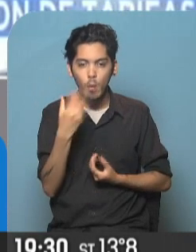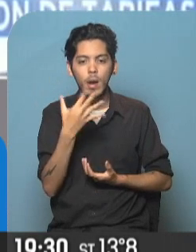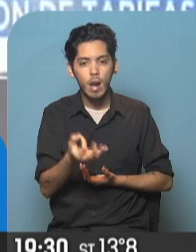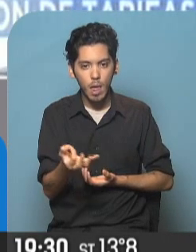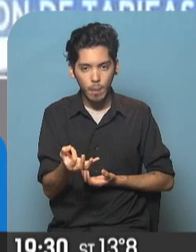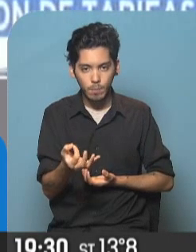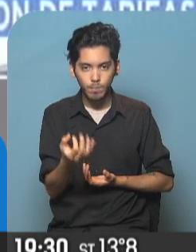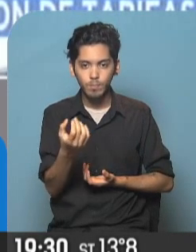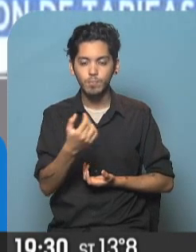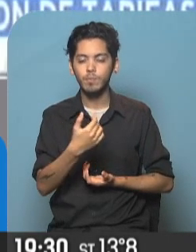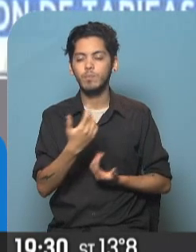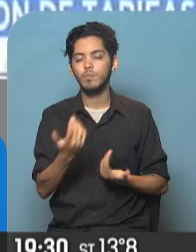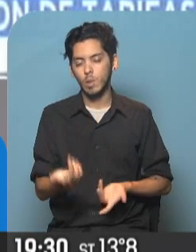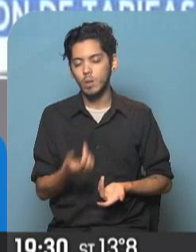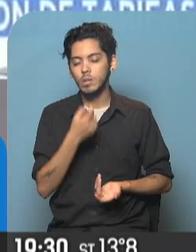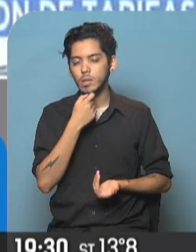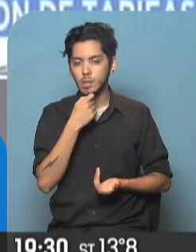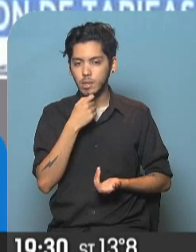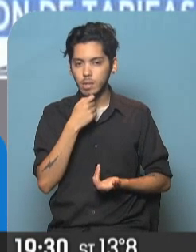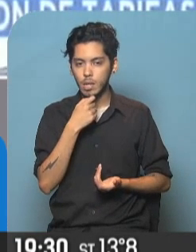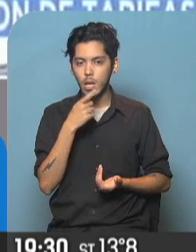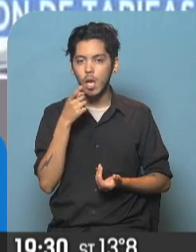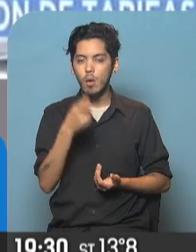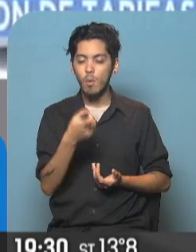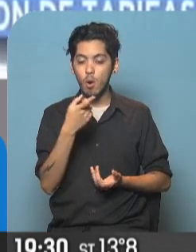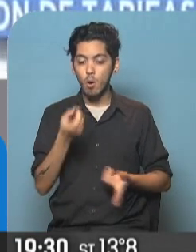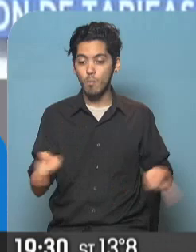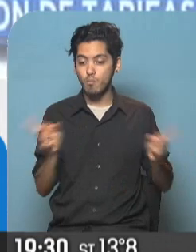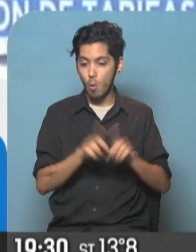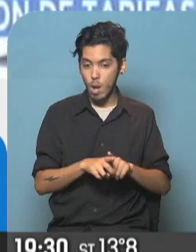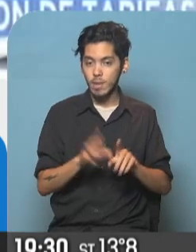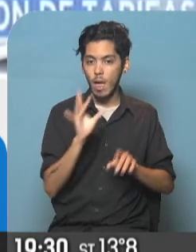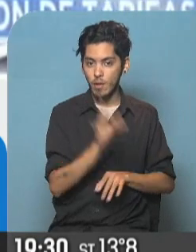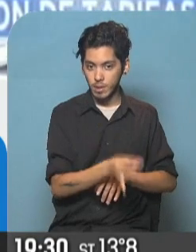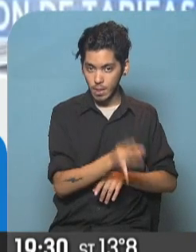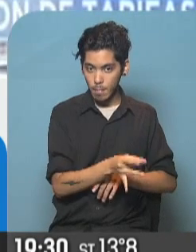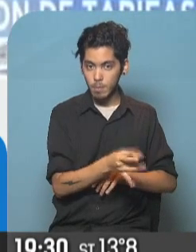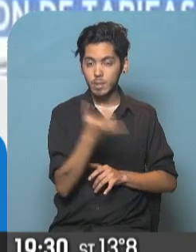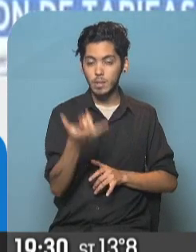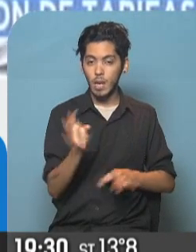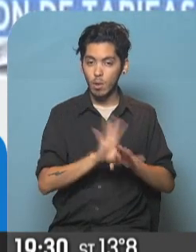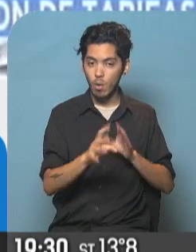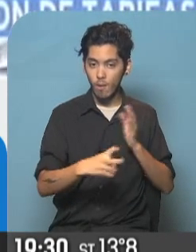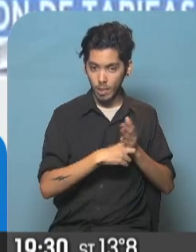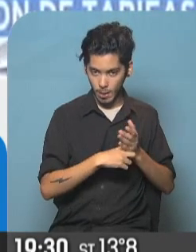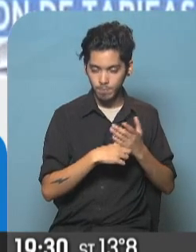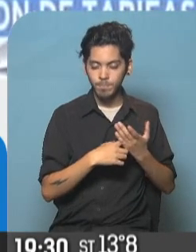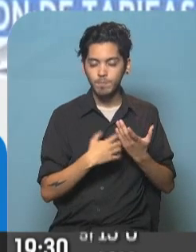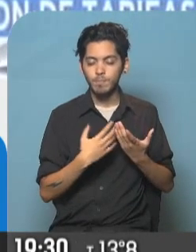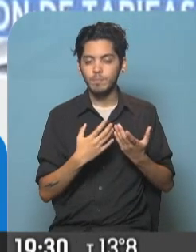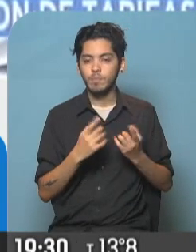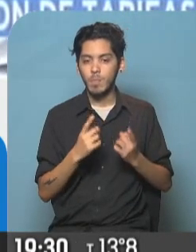no en realidad si generas esto de retrotraer tenés ese costo fiscal ese costo de más de